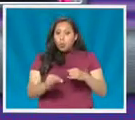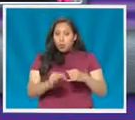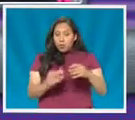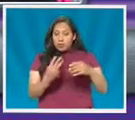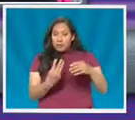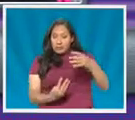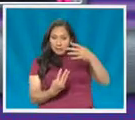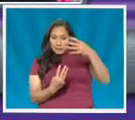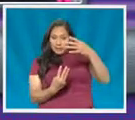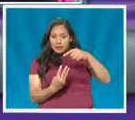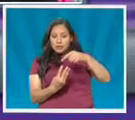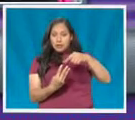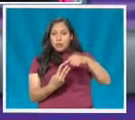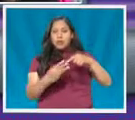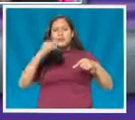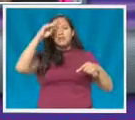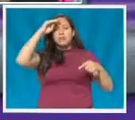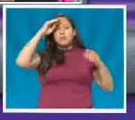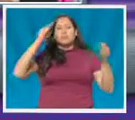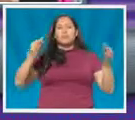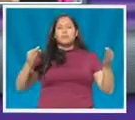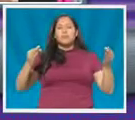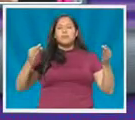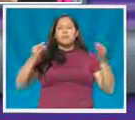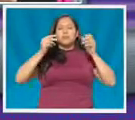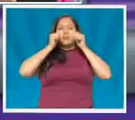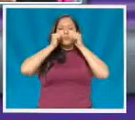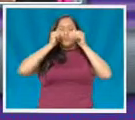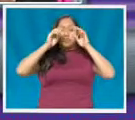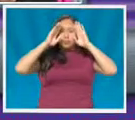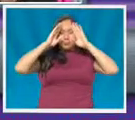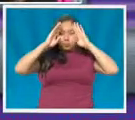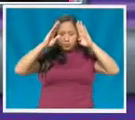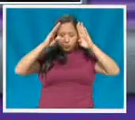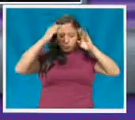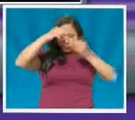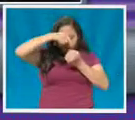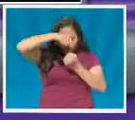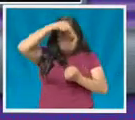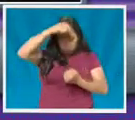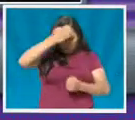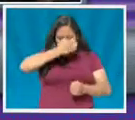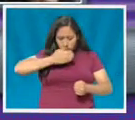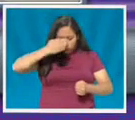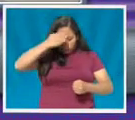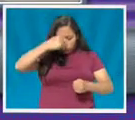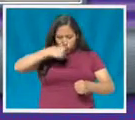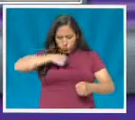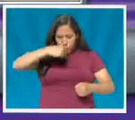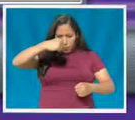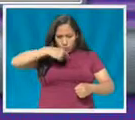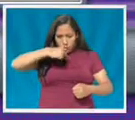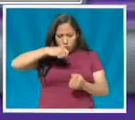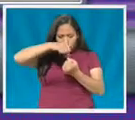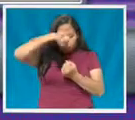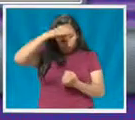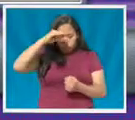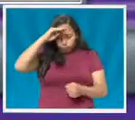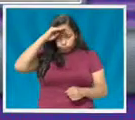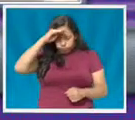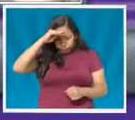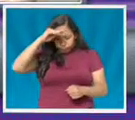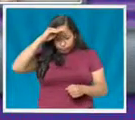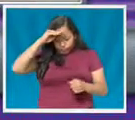la meditación y la concentración. Esta introspección. Sí, es estar pensando en sí,